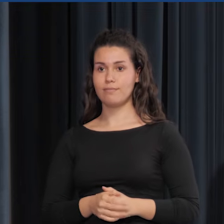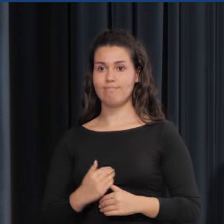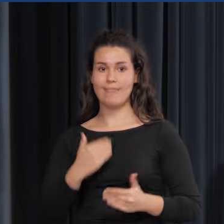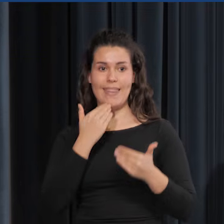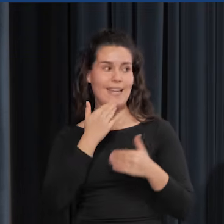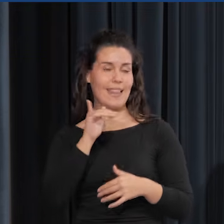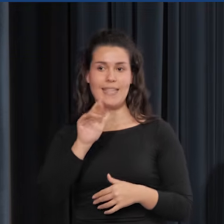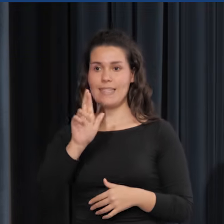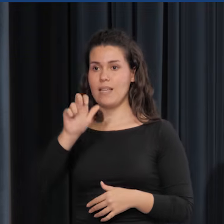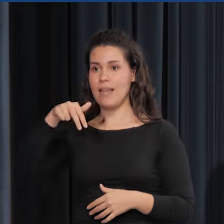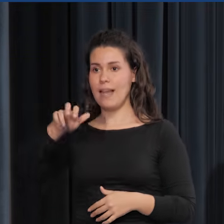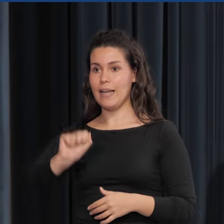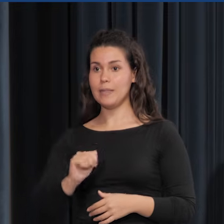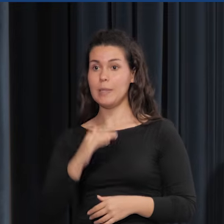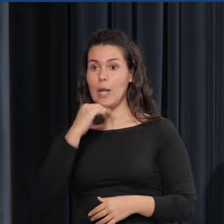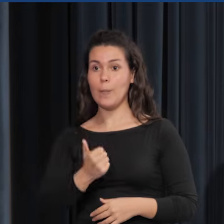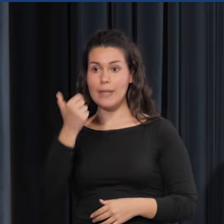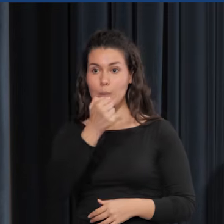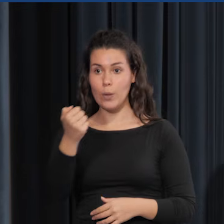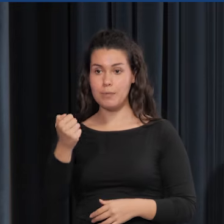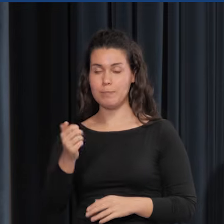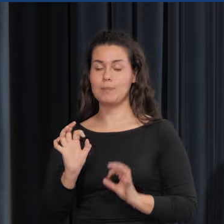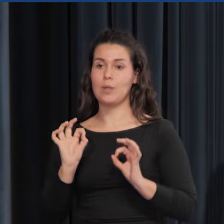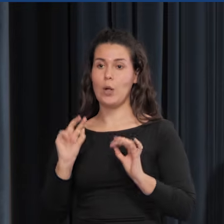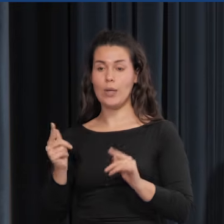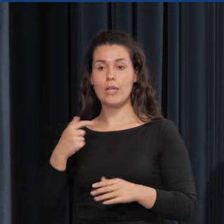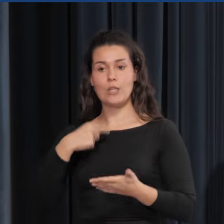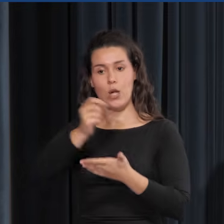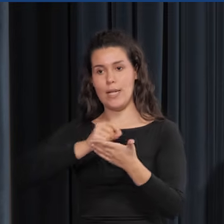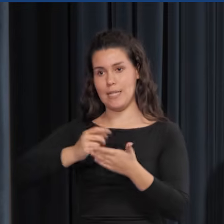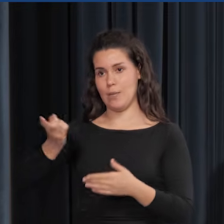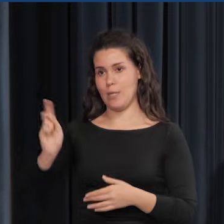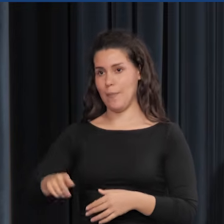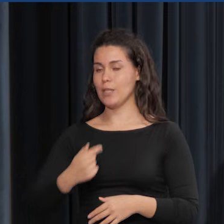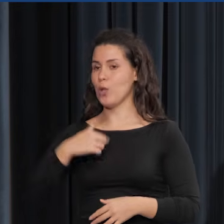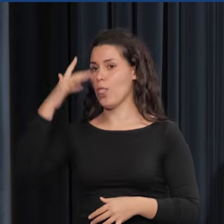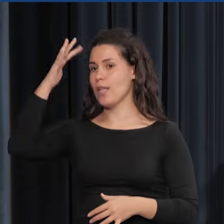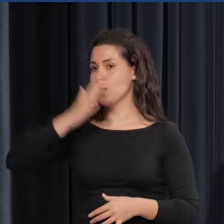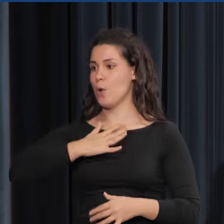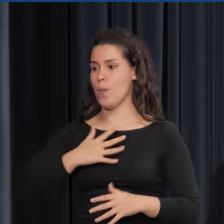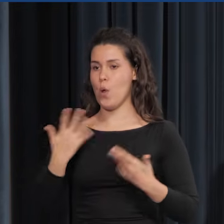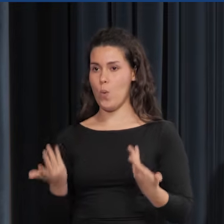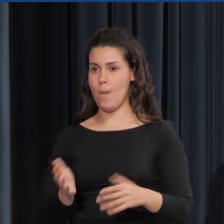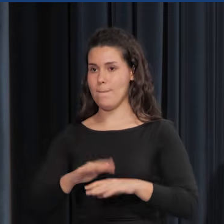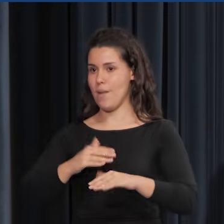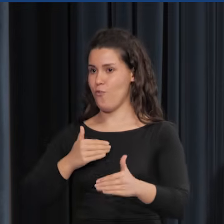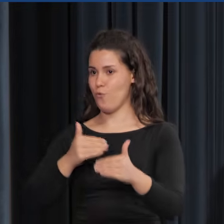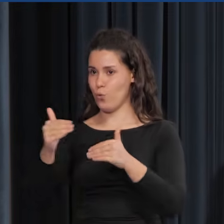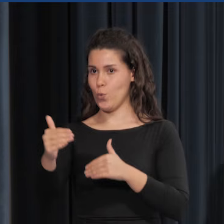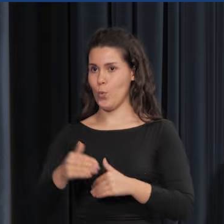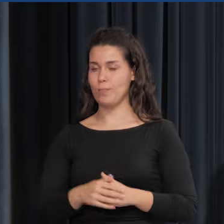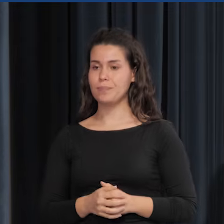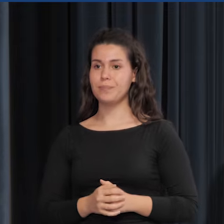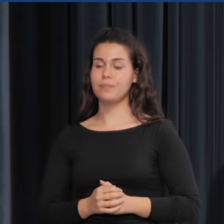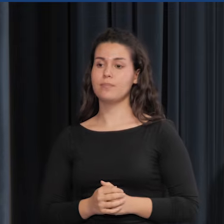Gracias, Irene. ¿Alguno más? Pues nada, yo también voy a escribir mi deseo para el